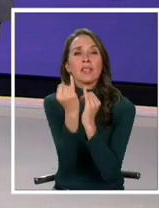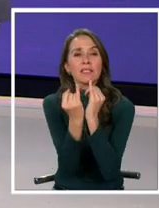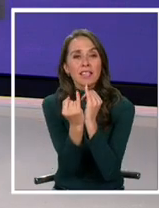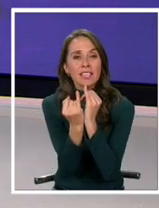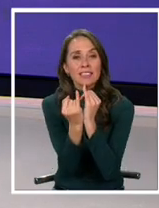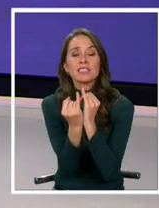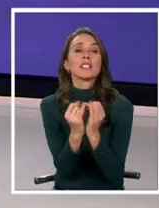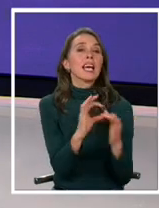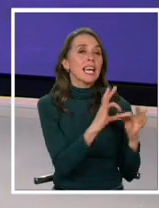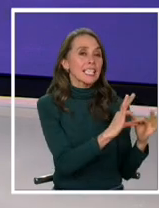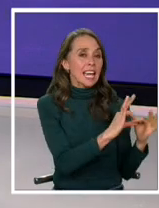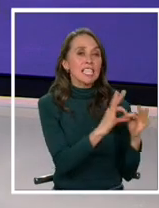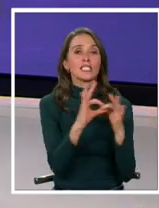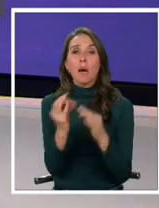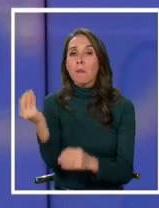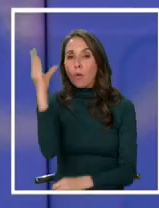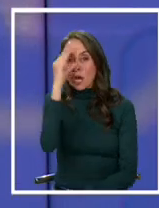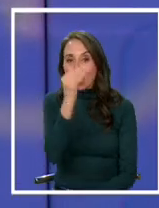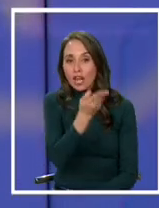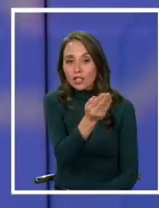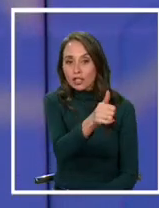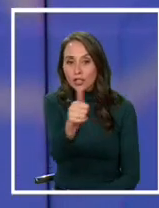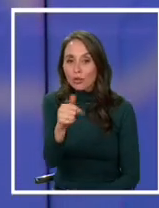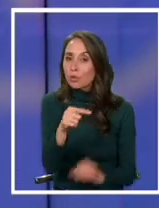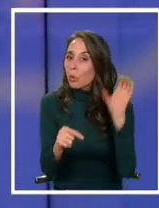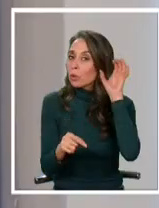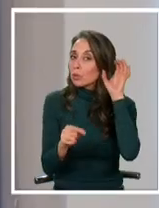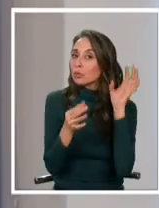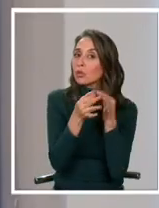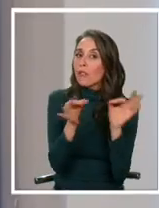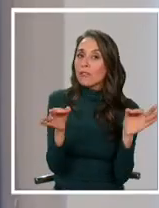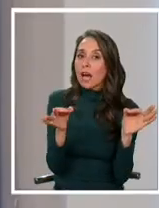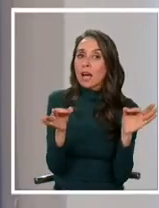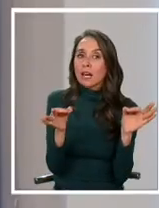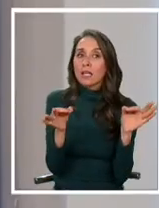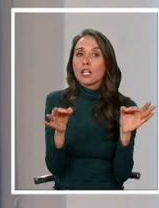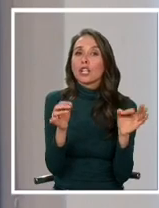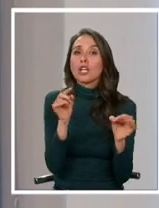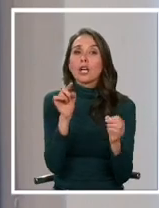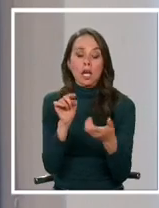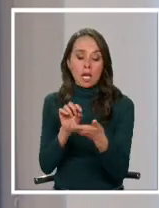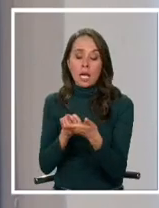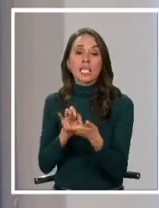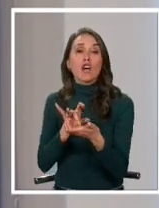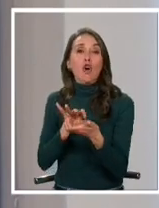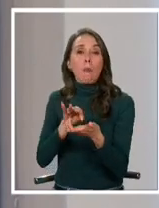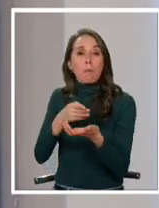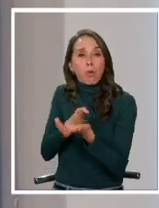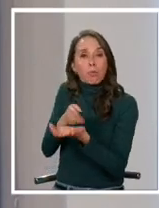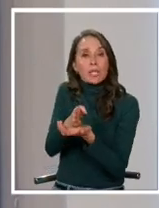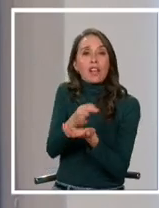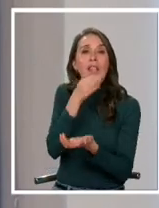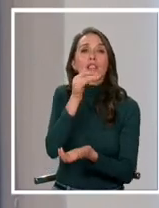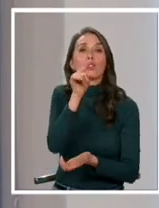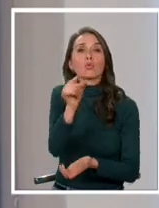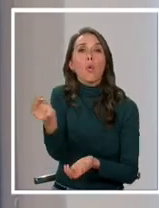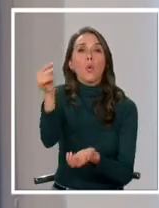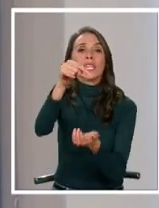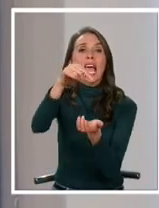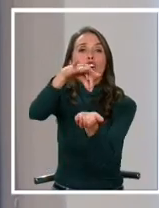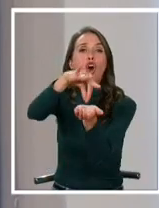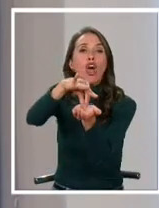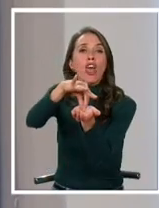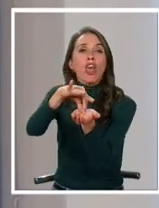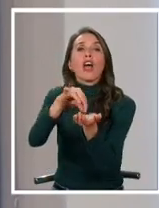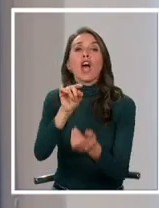Gracias buenas noches a todos has escuchado la frase has llegado a tu destino alguna vez es famosísima